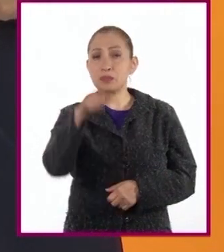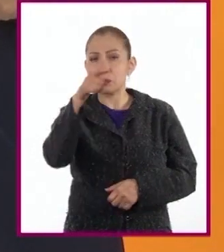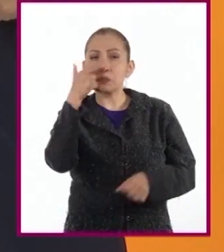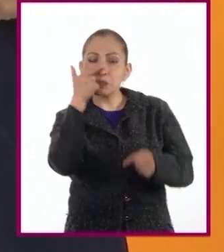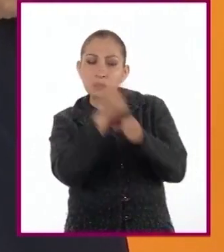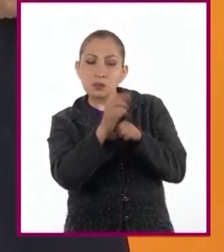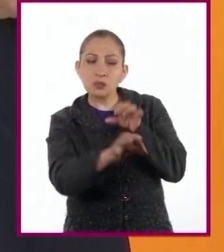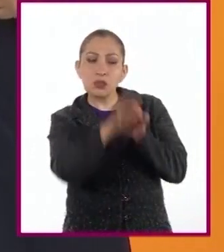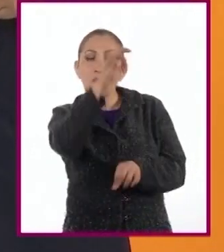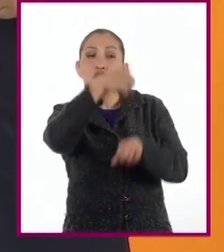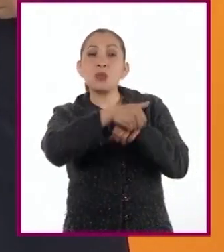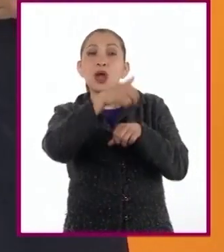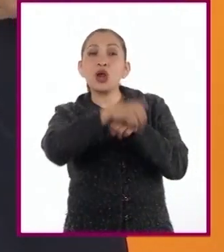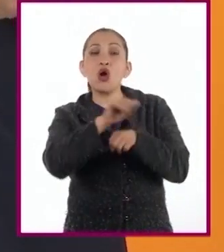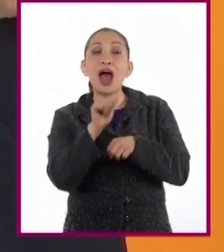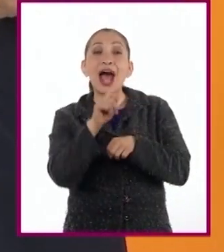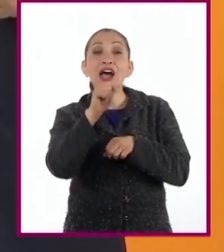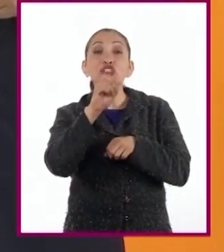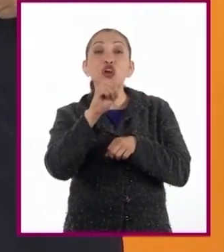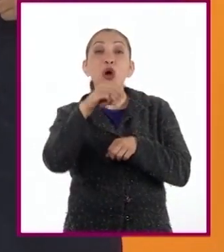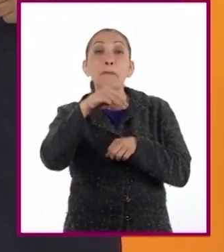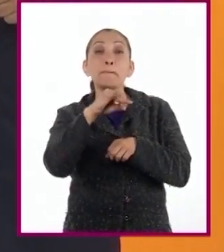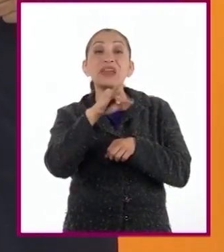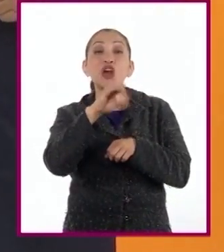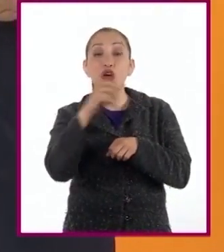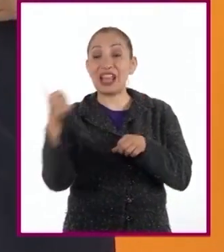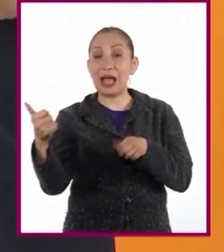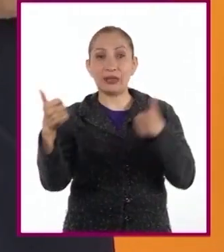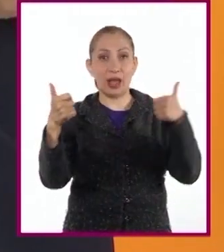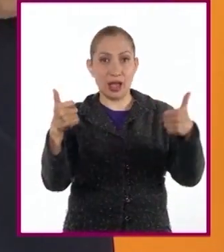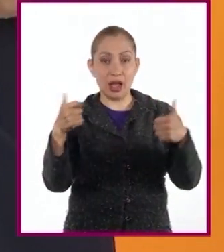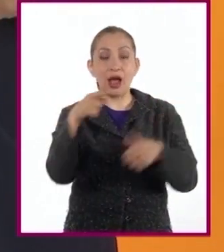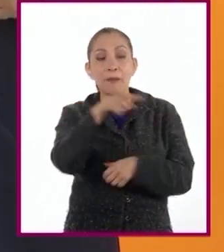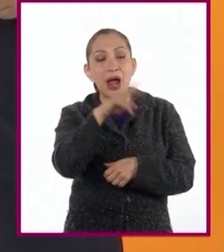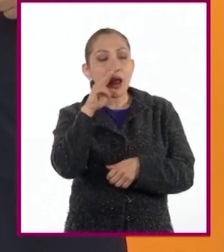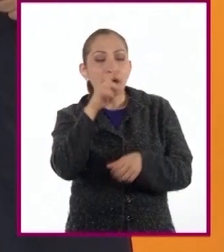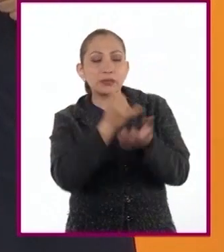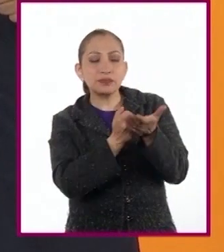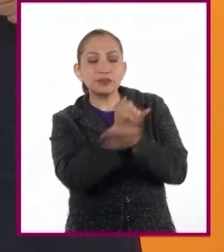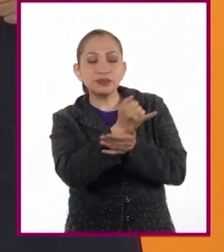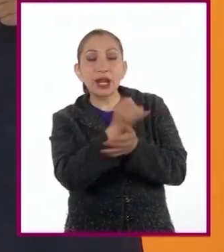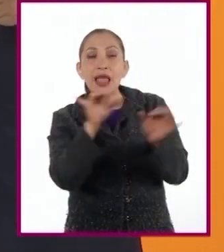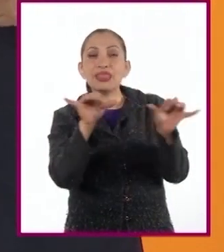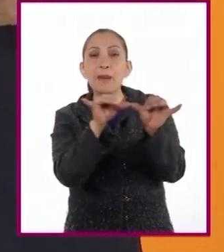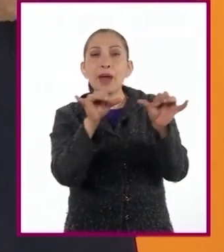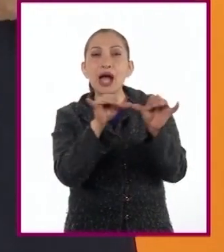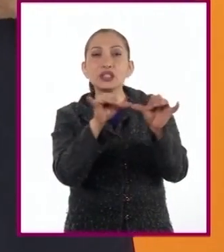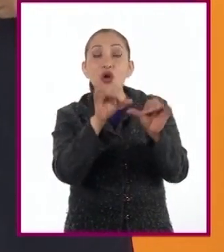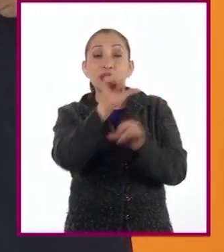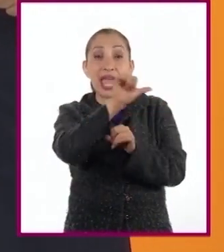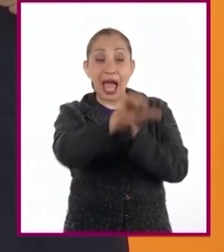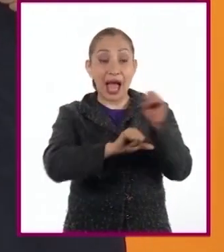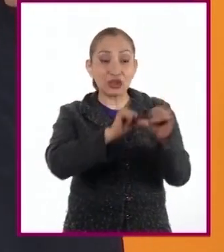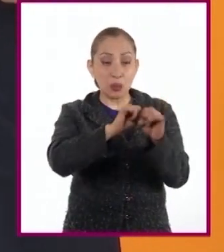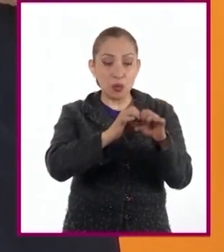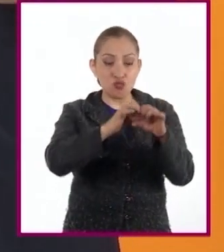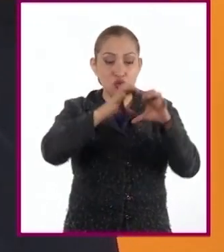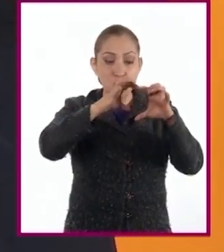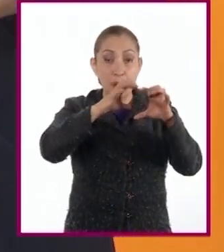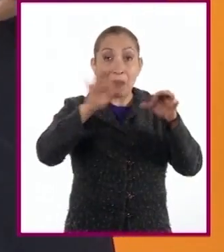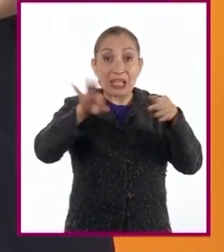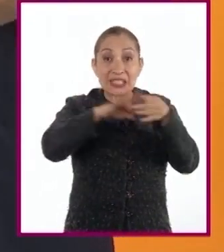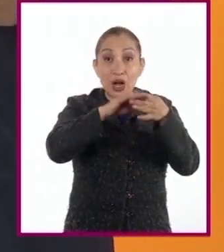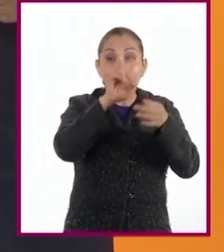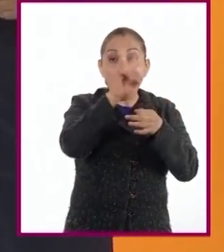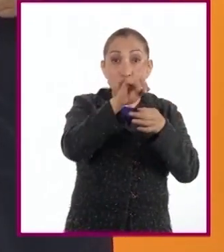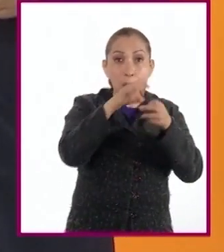Identifiquen el número atómico de los elementos. Esto les ayudará a determinar el tamaño de sus átomos. Mientras más cercano al